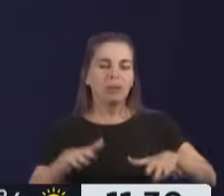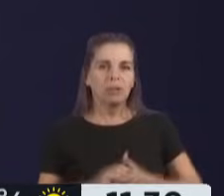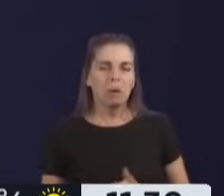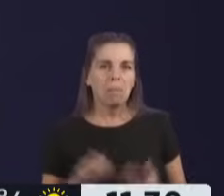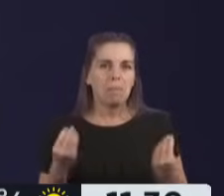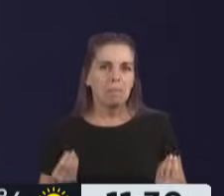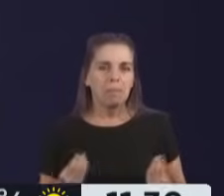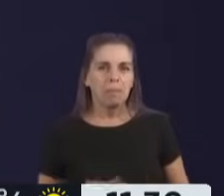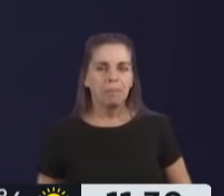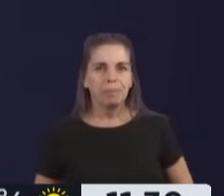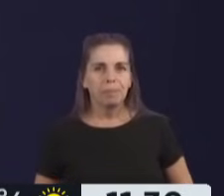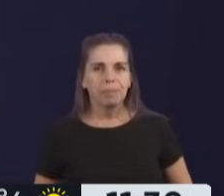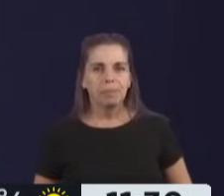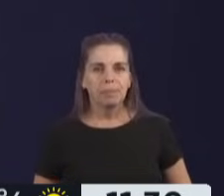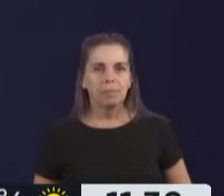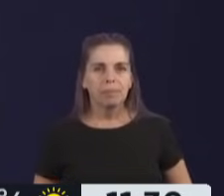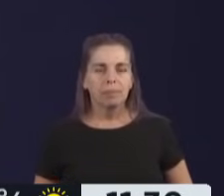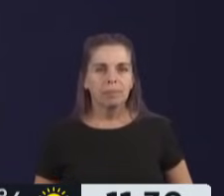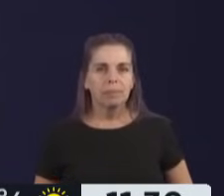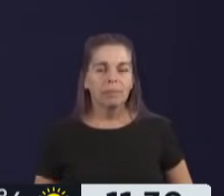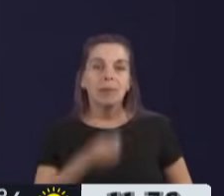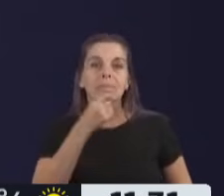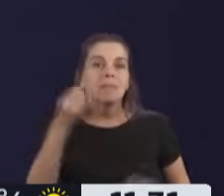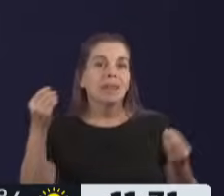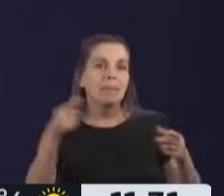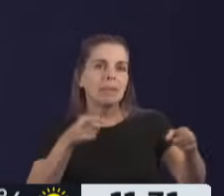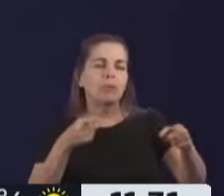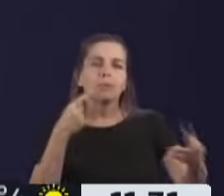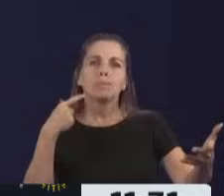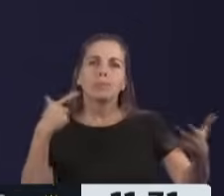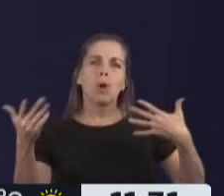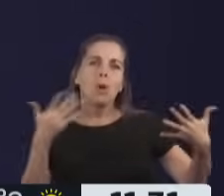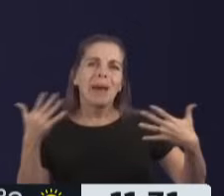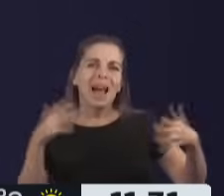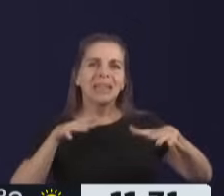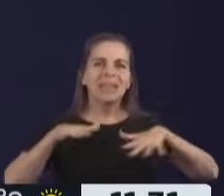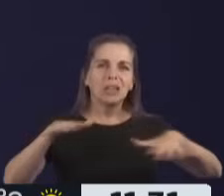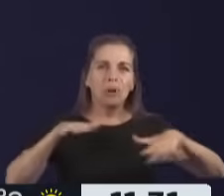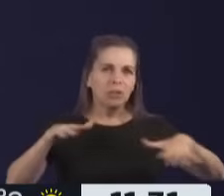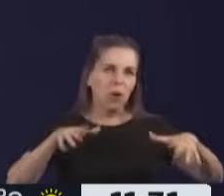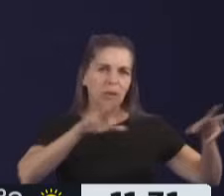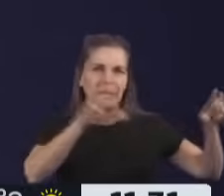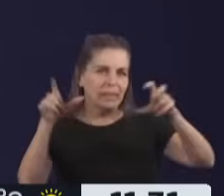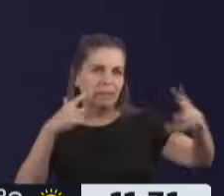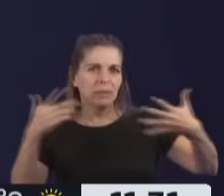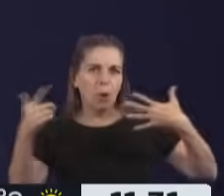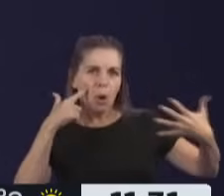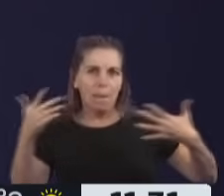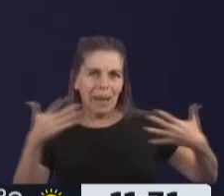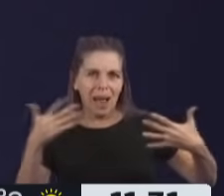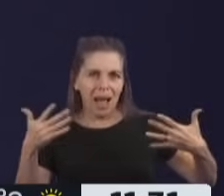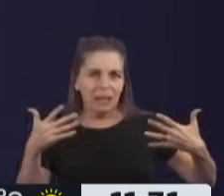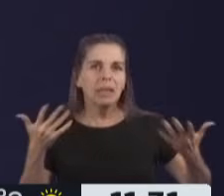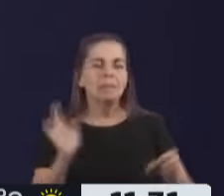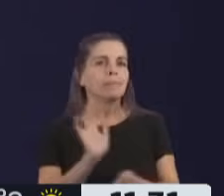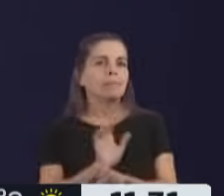Porque de hecho lo que te pasa cuando vos haces esas comparaciones es que, bueno, es